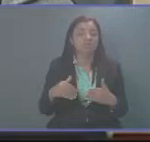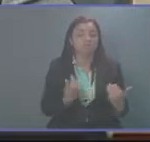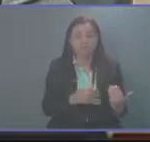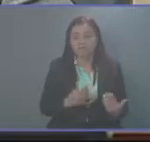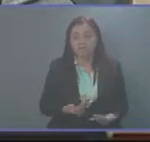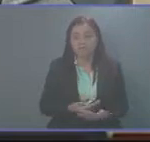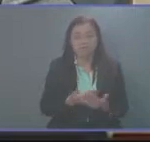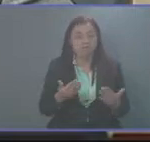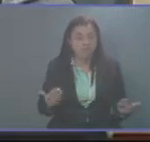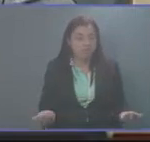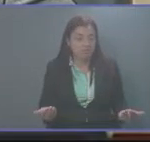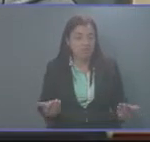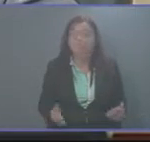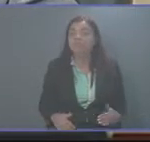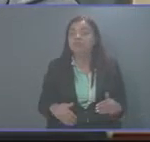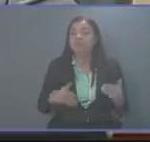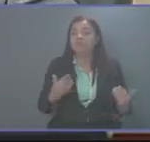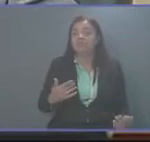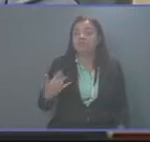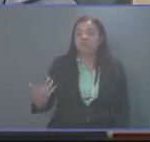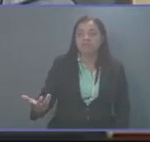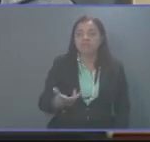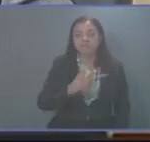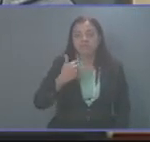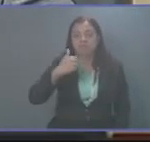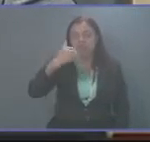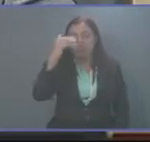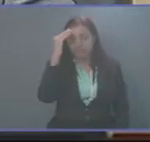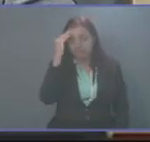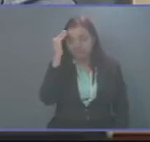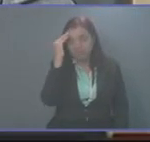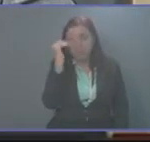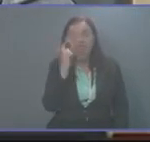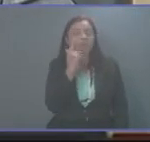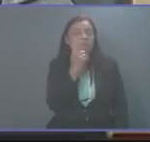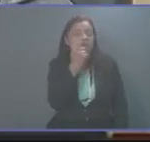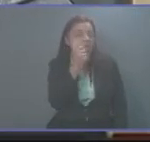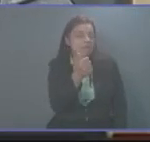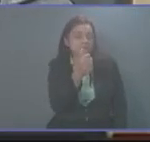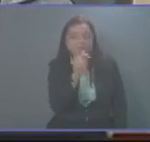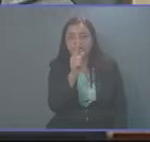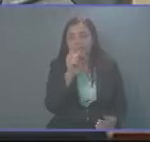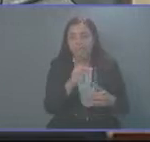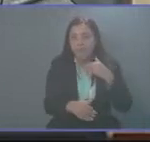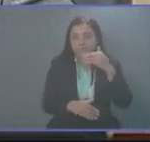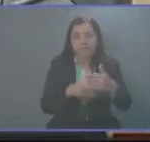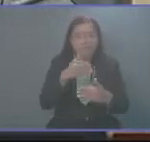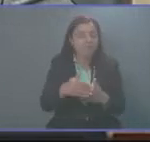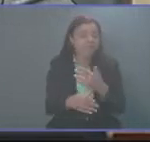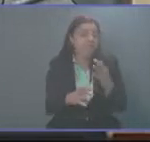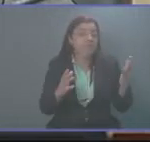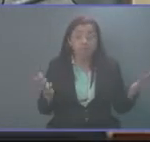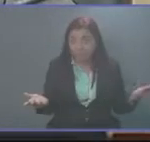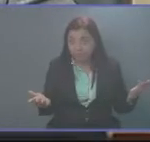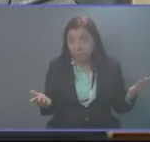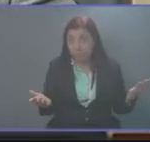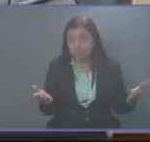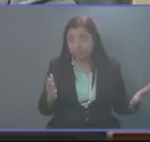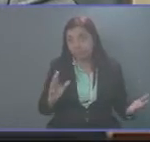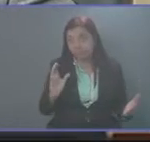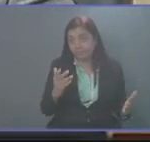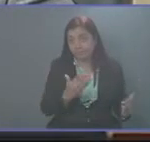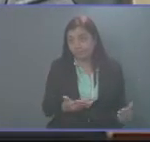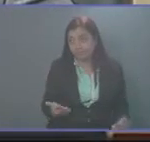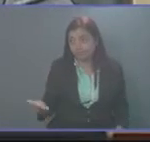cabo. Conocemos y sabemos muy bien que ese no es el procedimiento. Aquí hay una